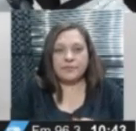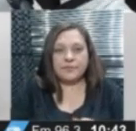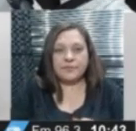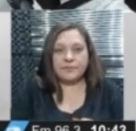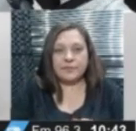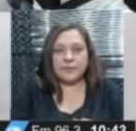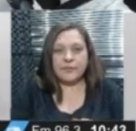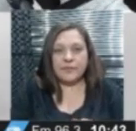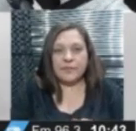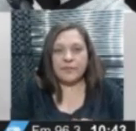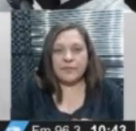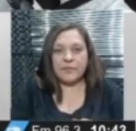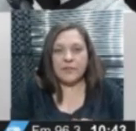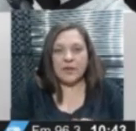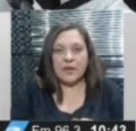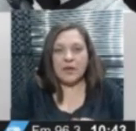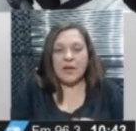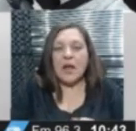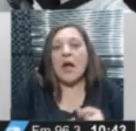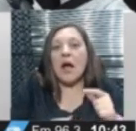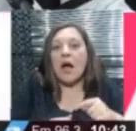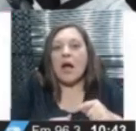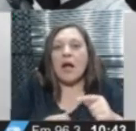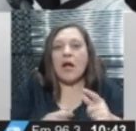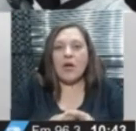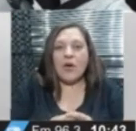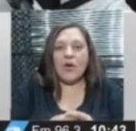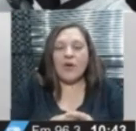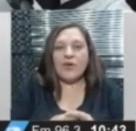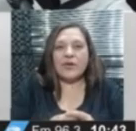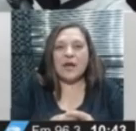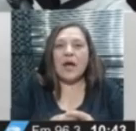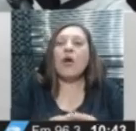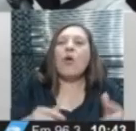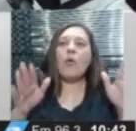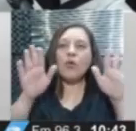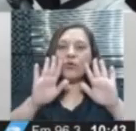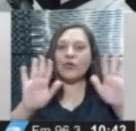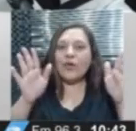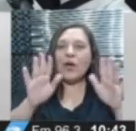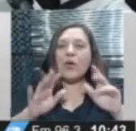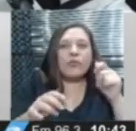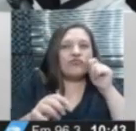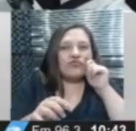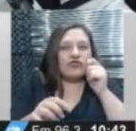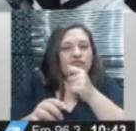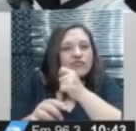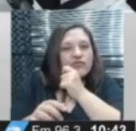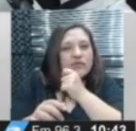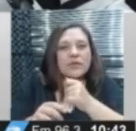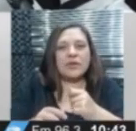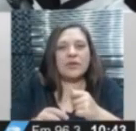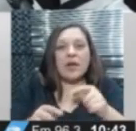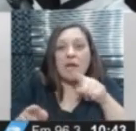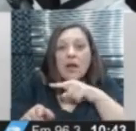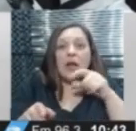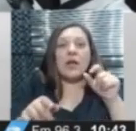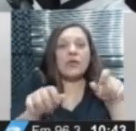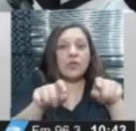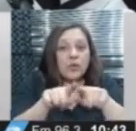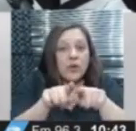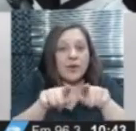enviándole un un saludo a tu hermana la esperamos esperamos Ya vamos a planificarlo para el próximo